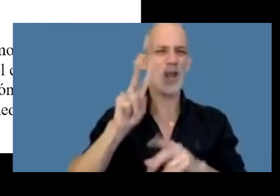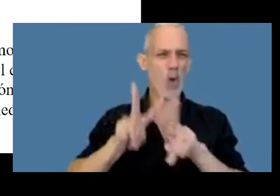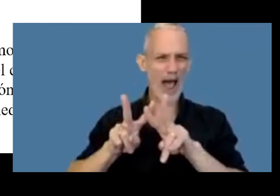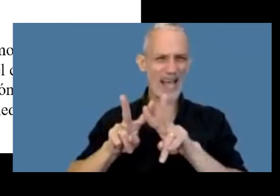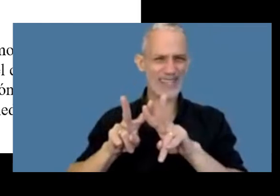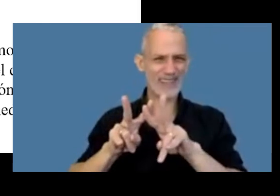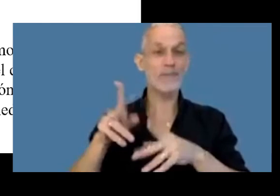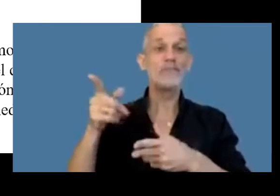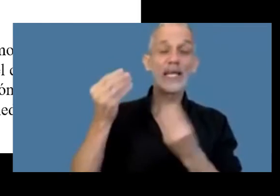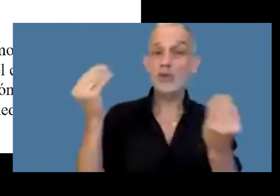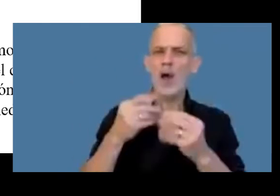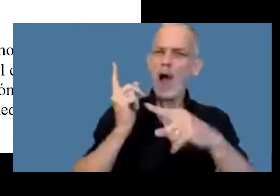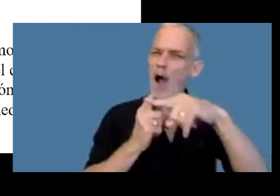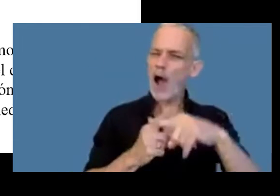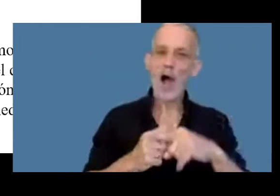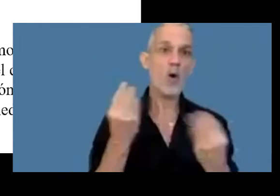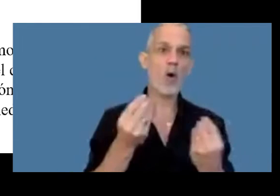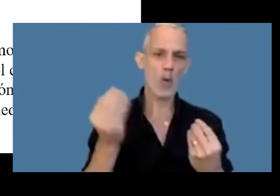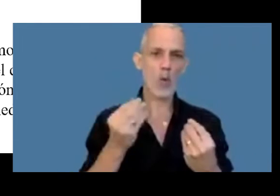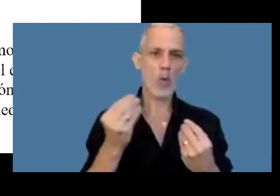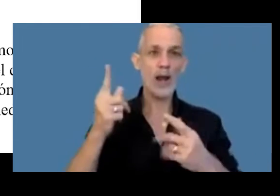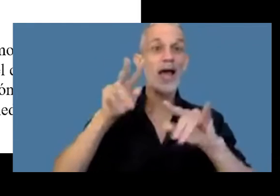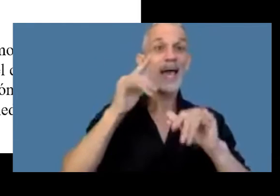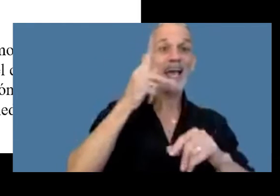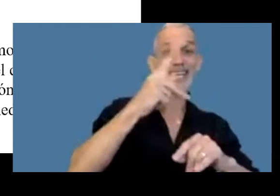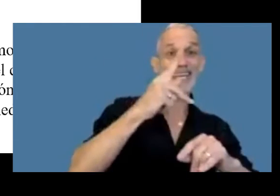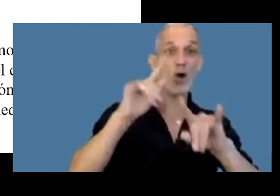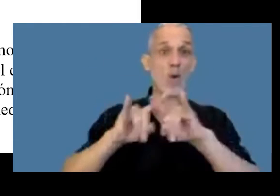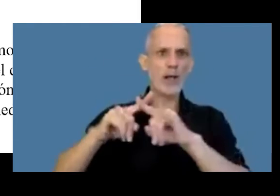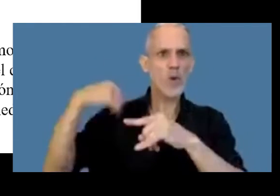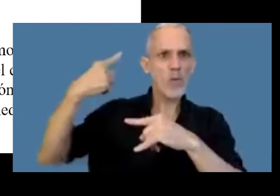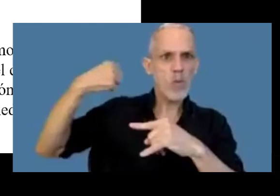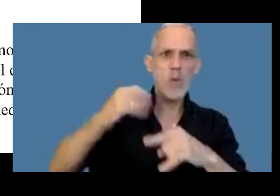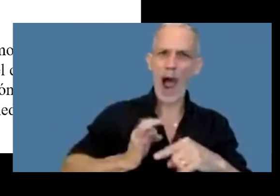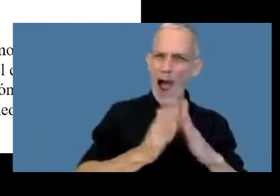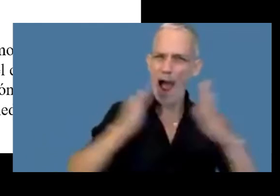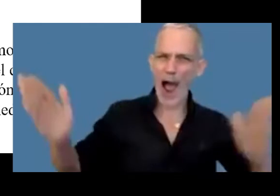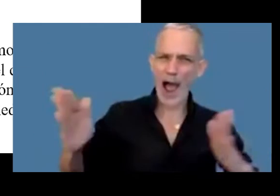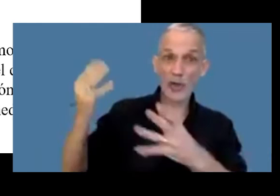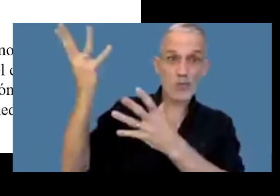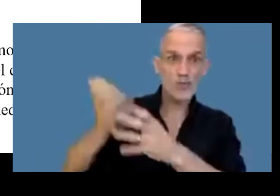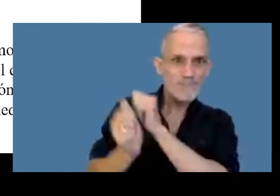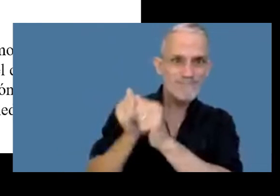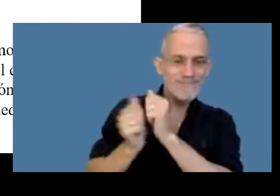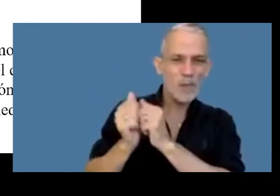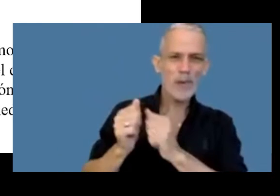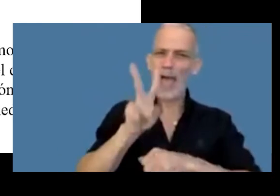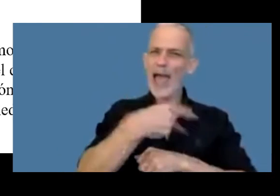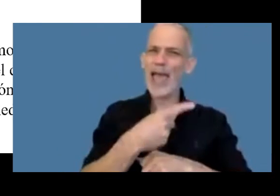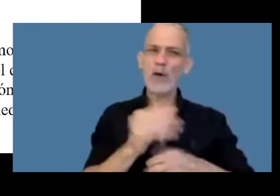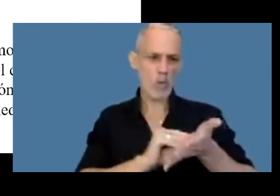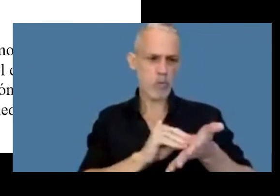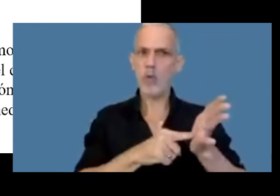se calculaba multiplicando los kilowatts generados anualmente por el importe en euros fijado por la norma.